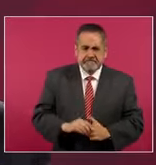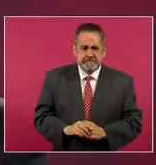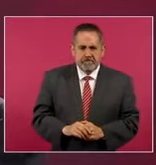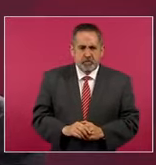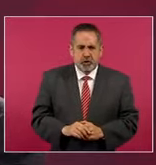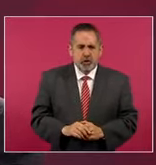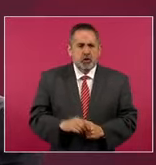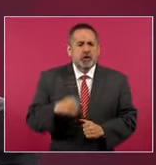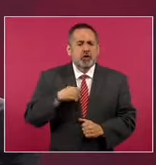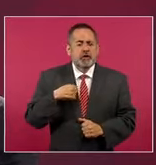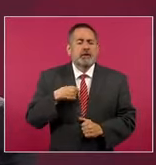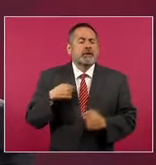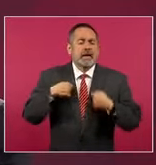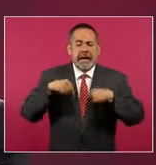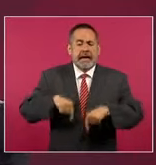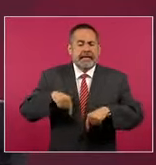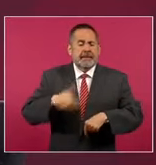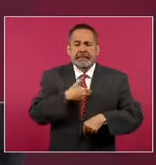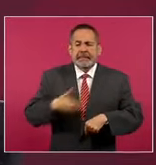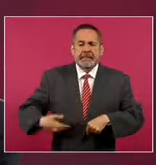Estamos aquí porque